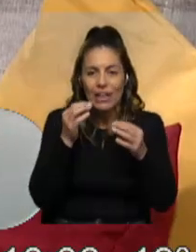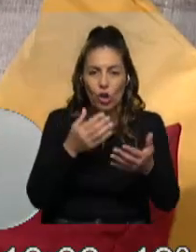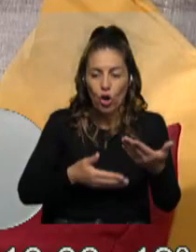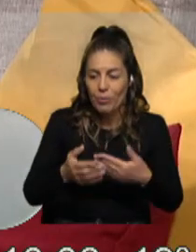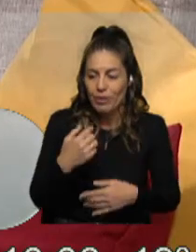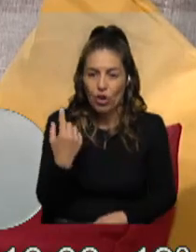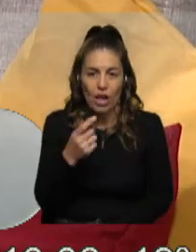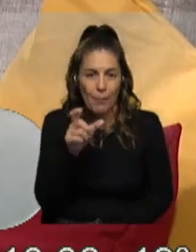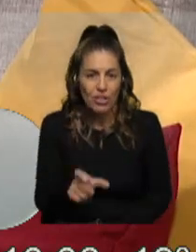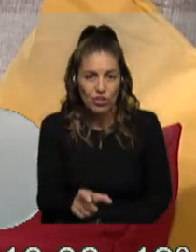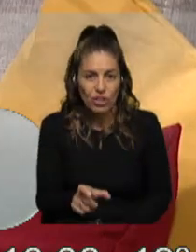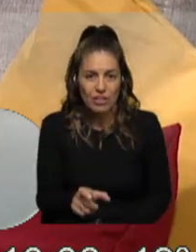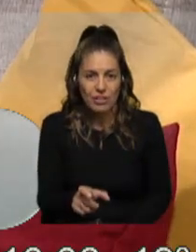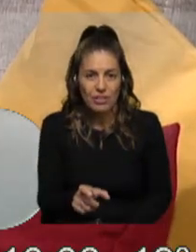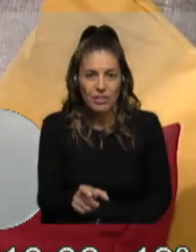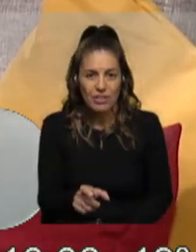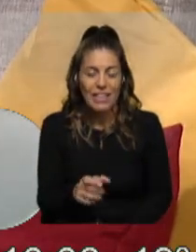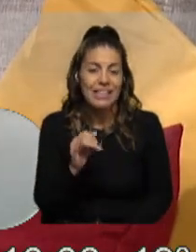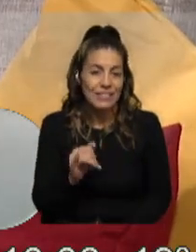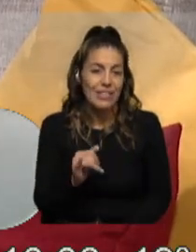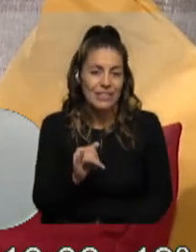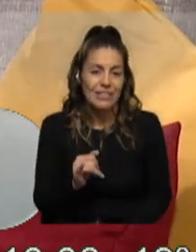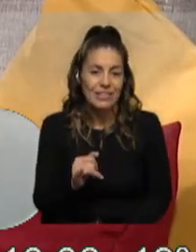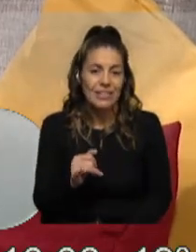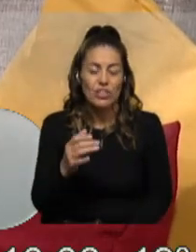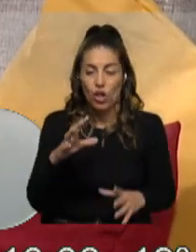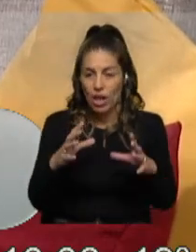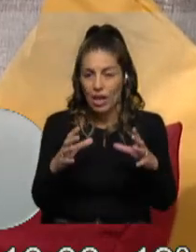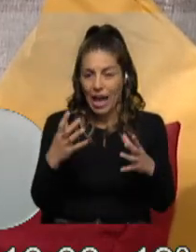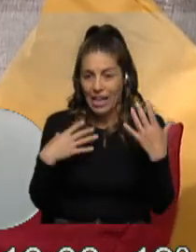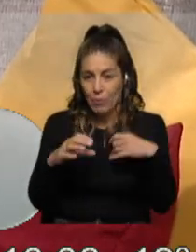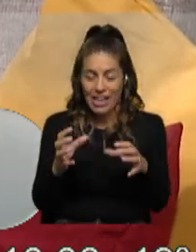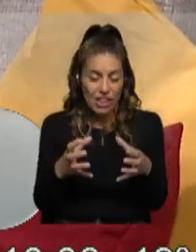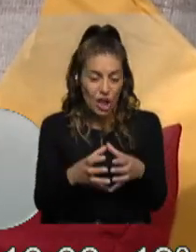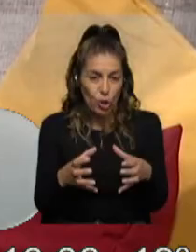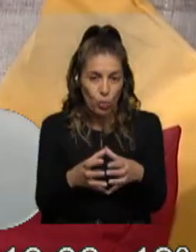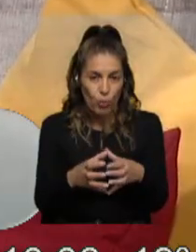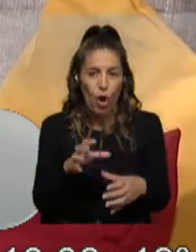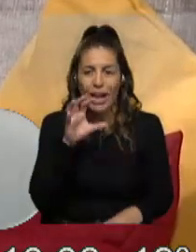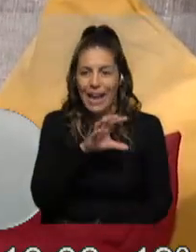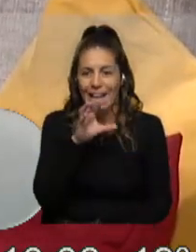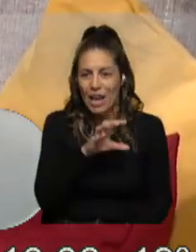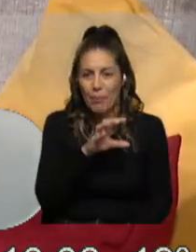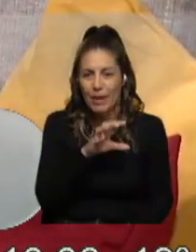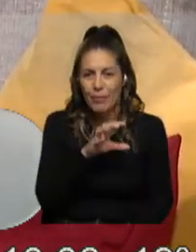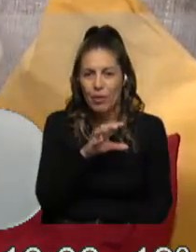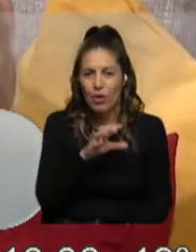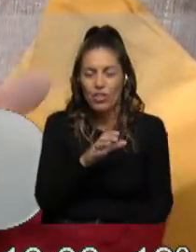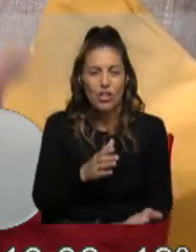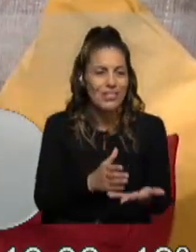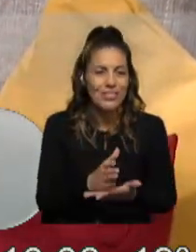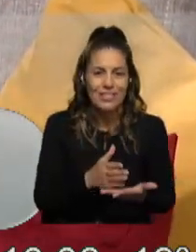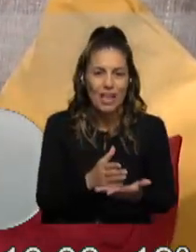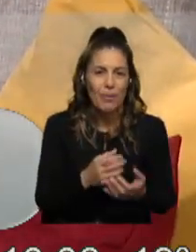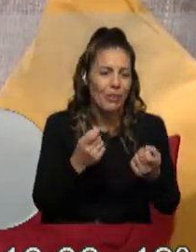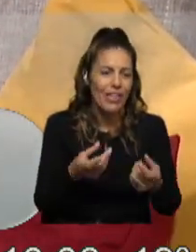con nosotros, si bien obviamente son animales de grupo, en el perro, bueno, yo tengo que estar negociando todo el tiempo, bueno, te voy a